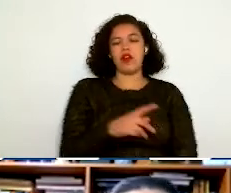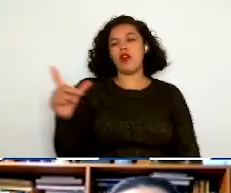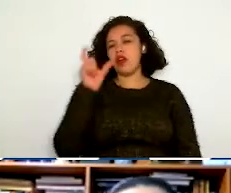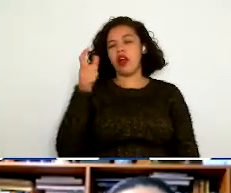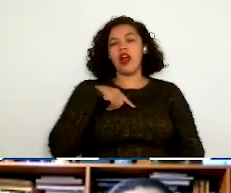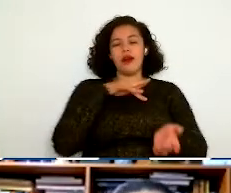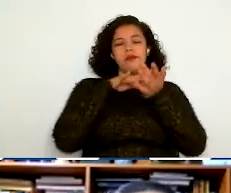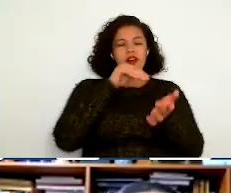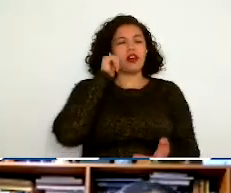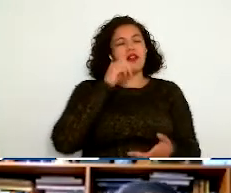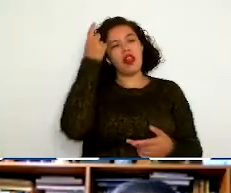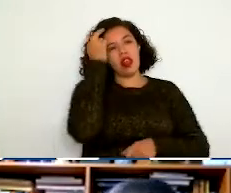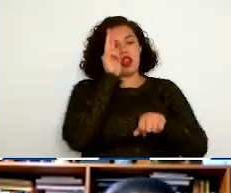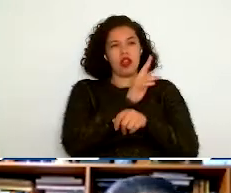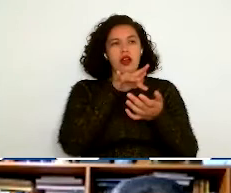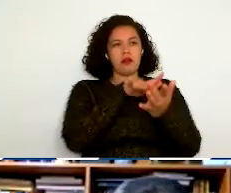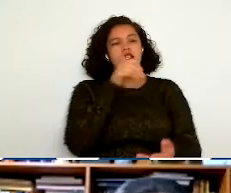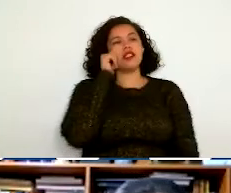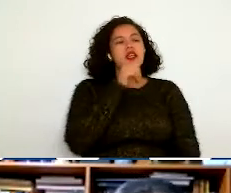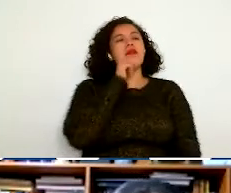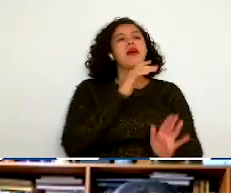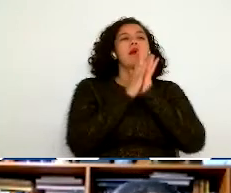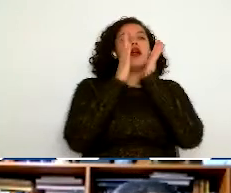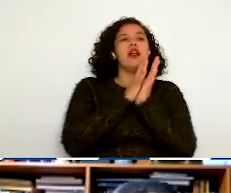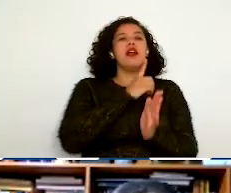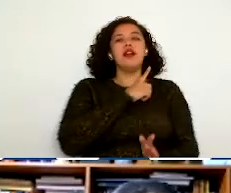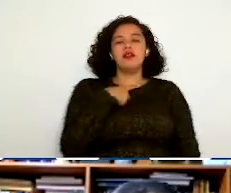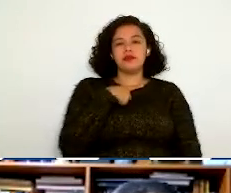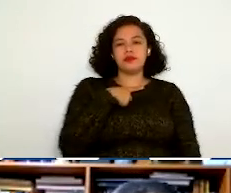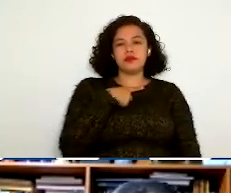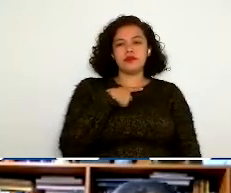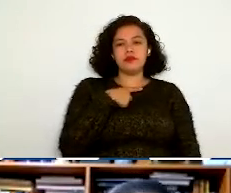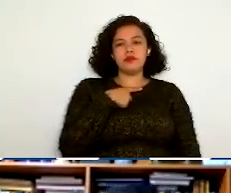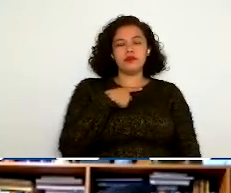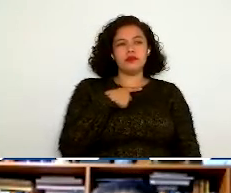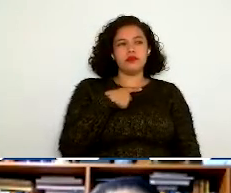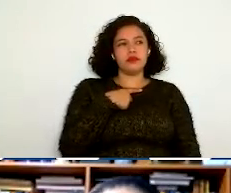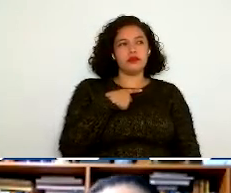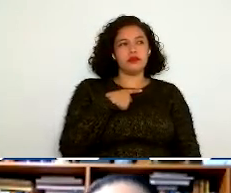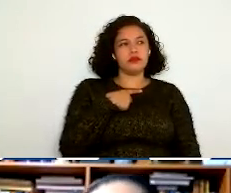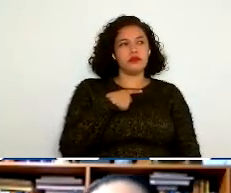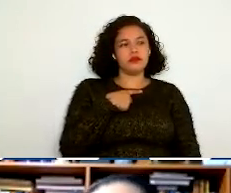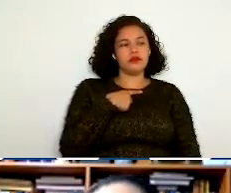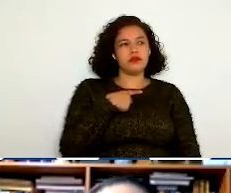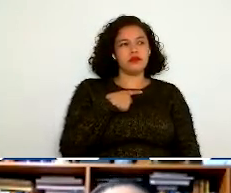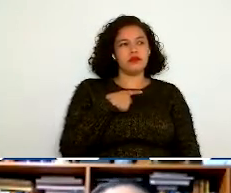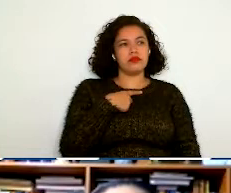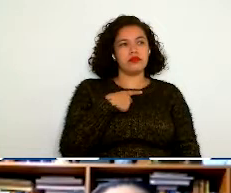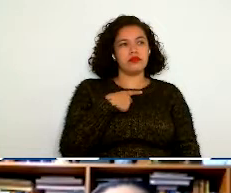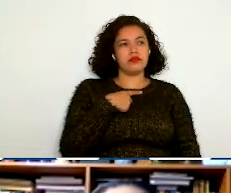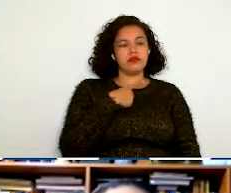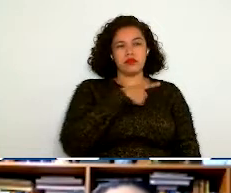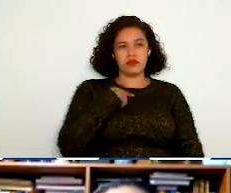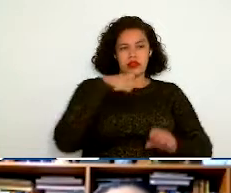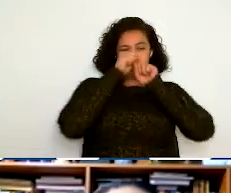apoyo de la dirección, que sean participativos, pero deben de estar orientados a generar sistemas